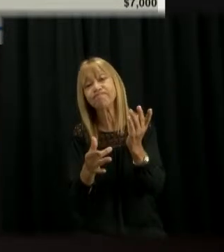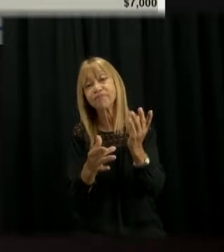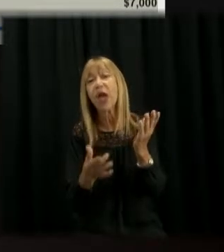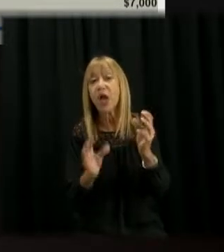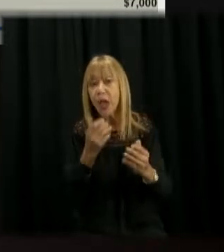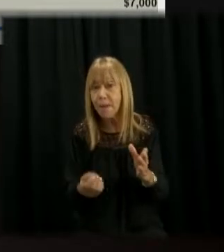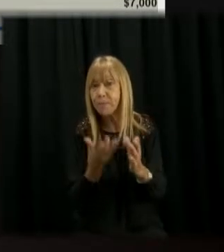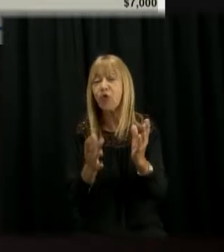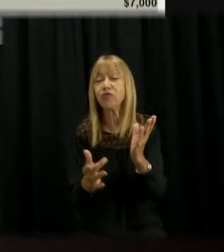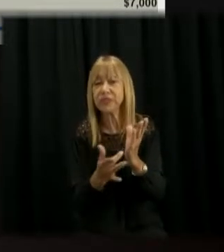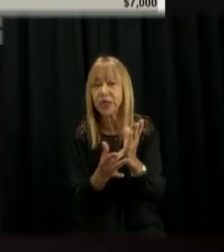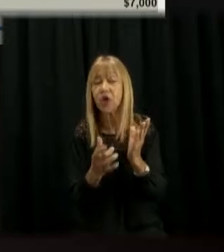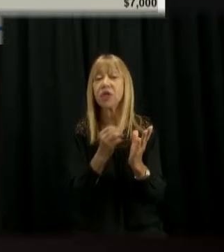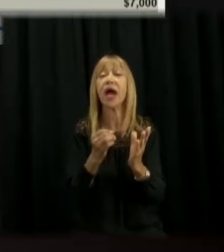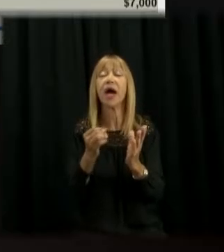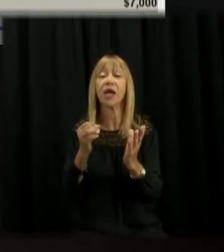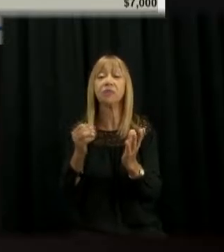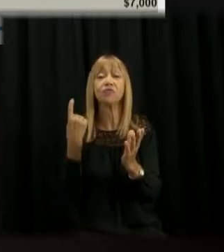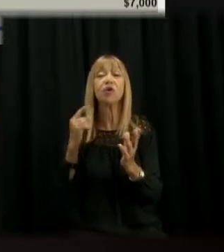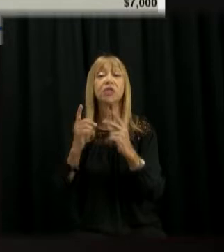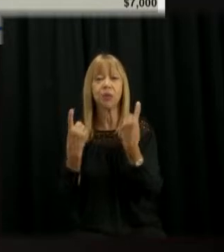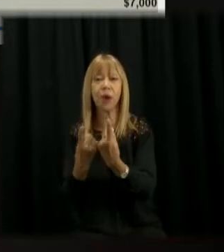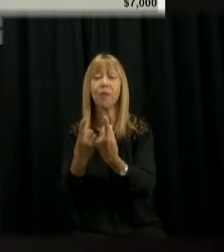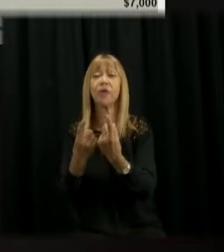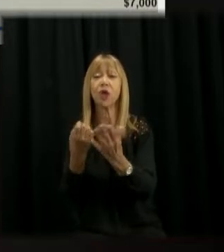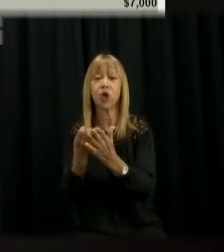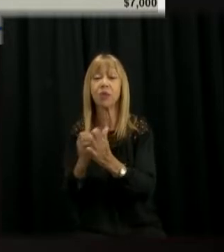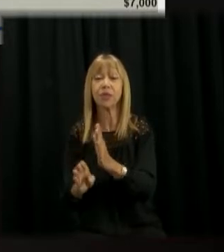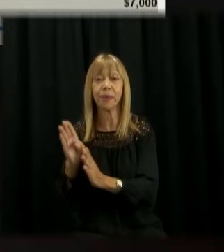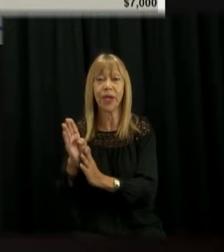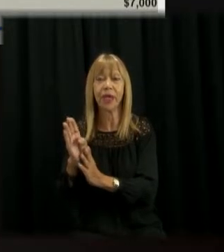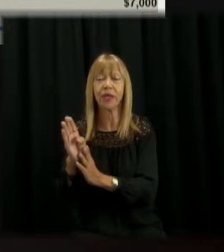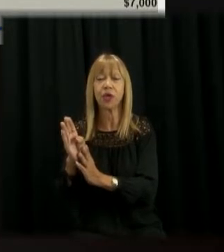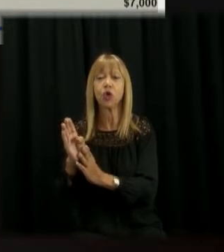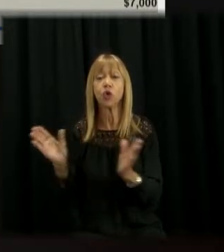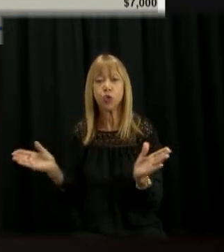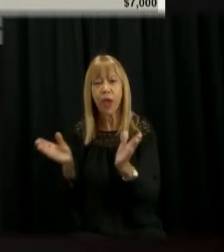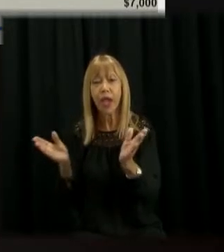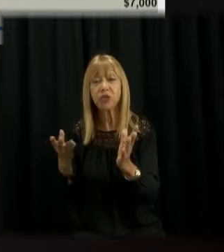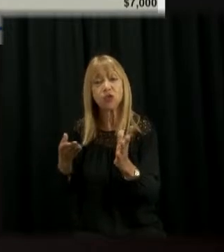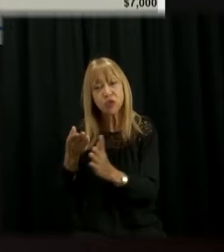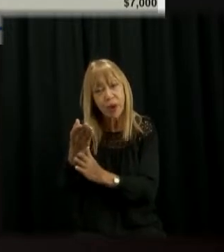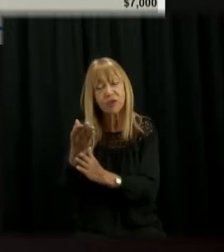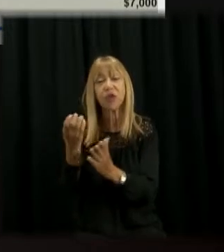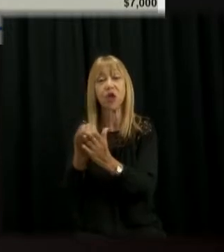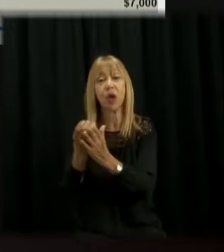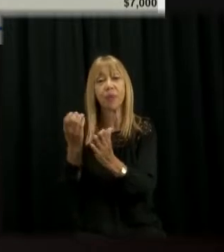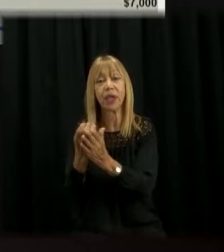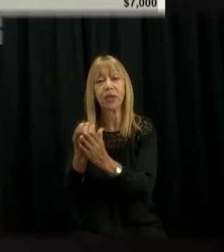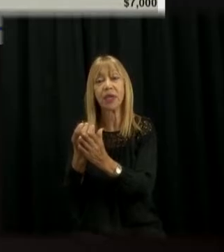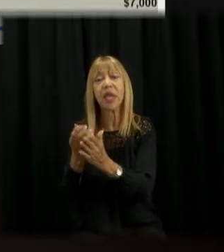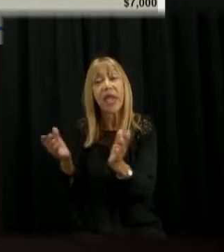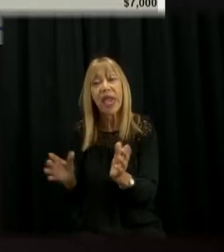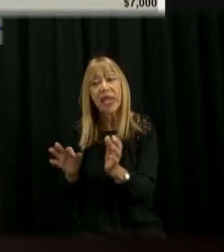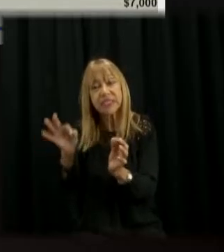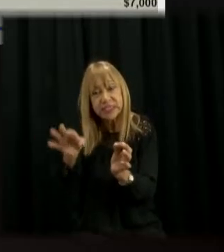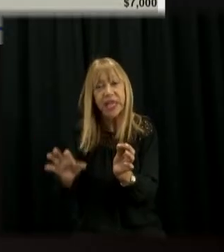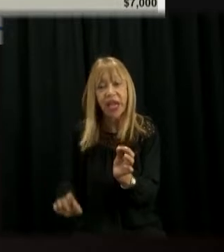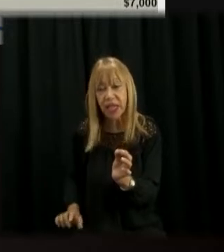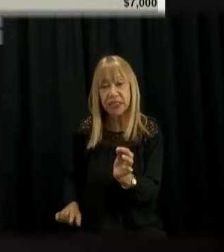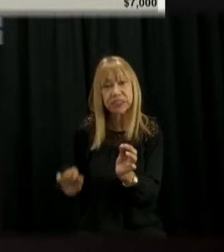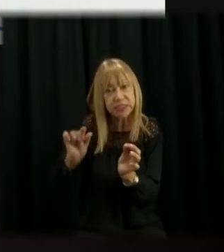la escuela y la implementación de tecnología, y 7 millones para DDEC o el desarrollo económico y comercio para aumentar la transparencia